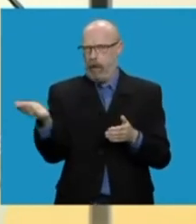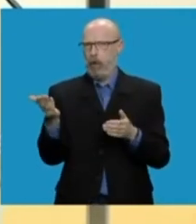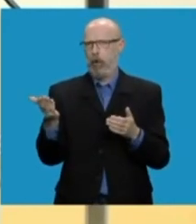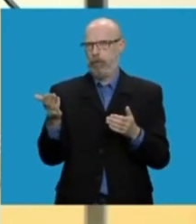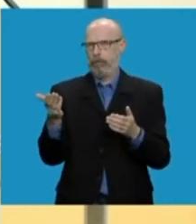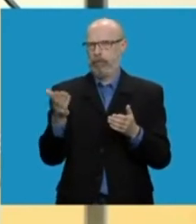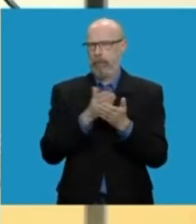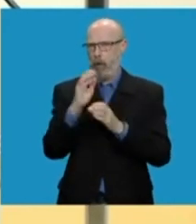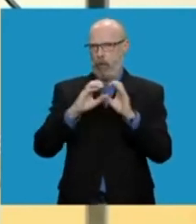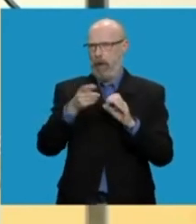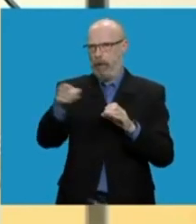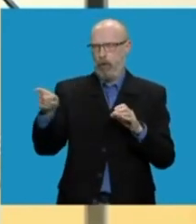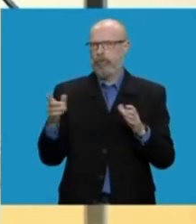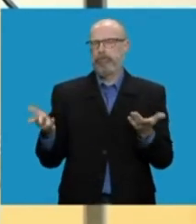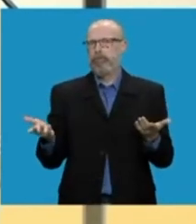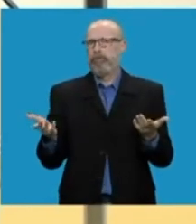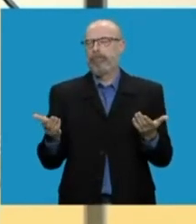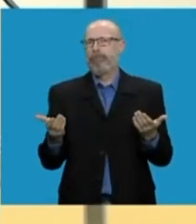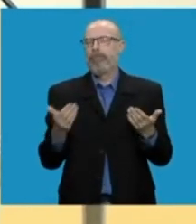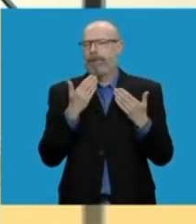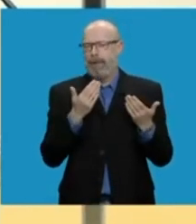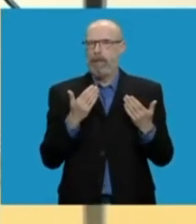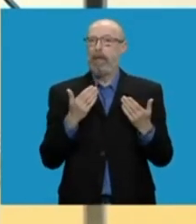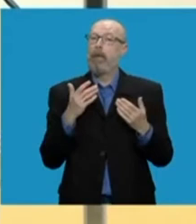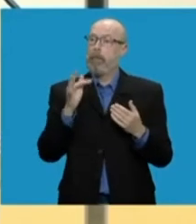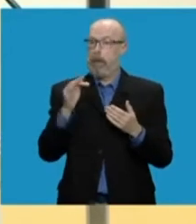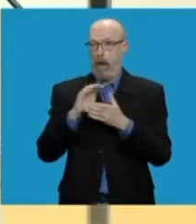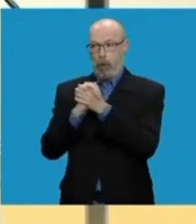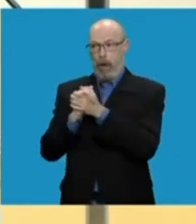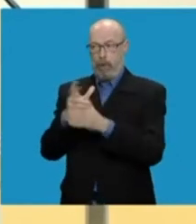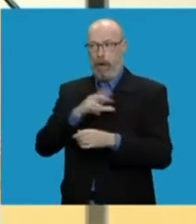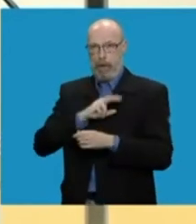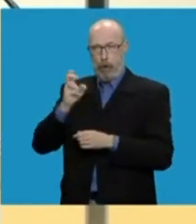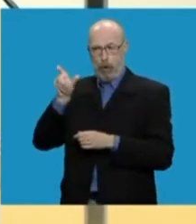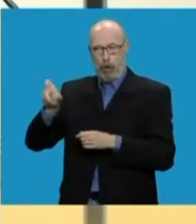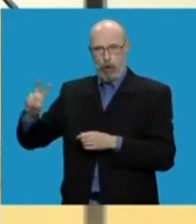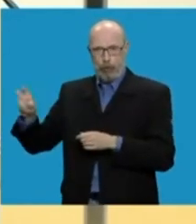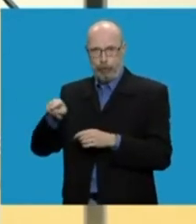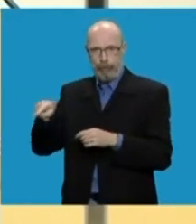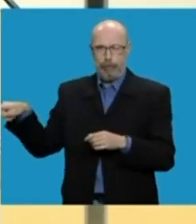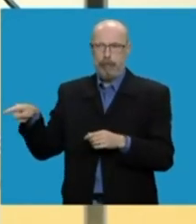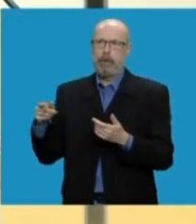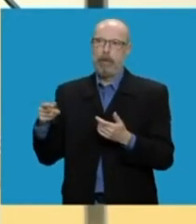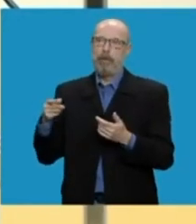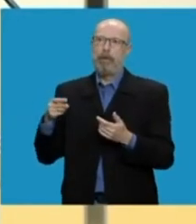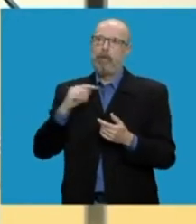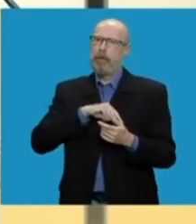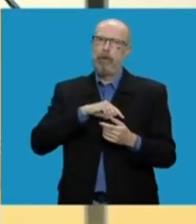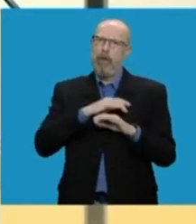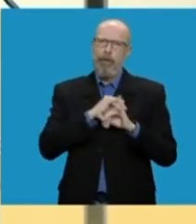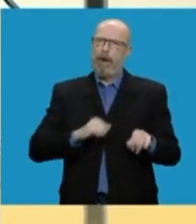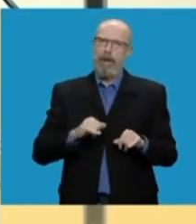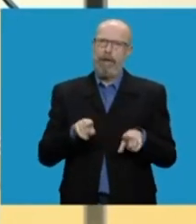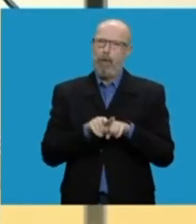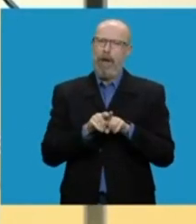de los medios. Y enhorabuena a todos los premiados. Enhorabuena, a nosotros nos hace muy feliz formar parte